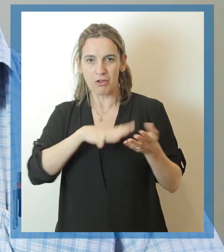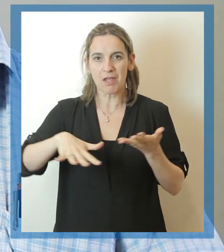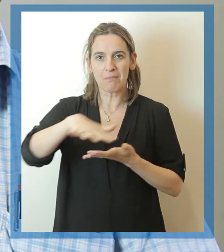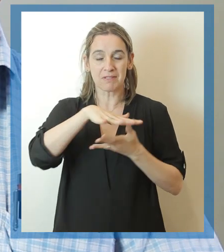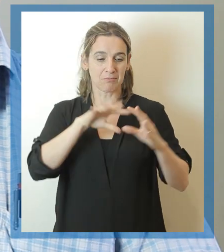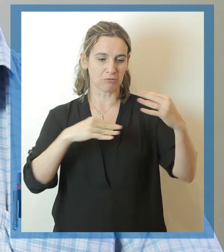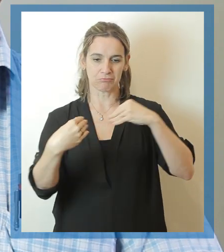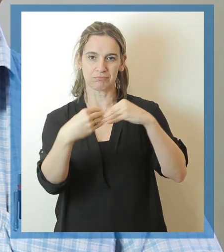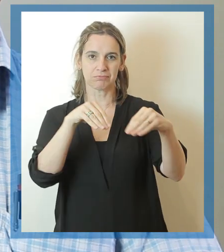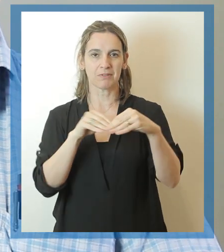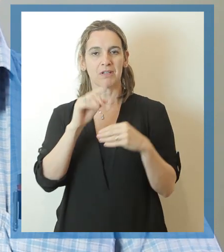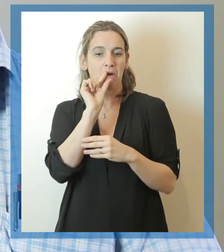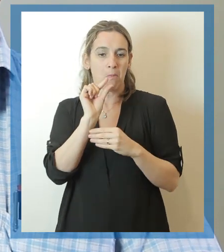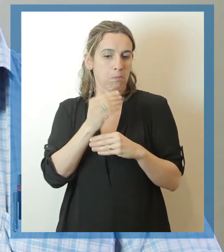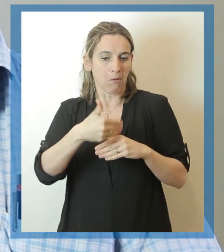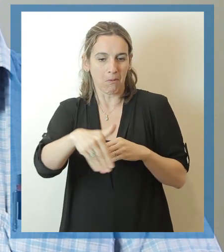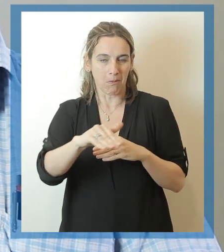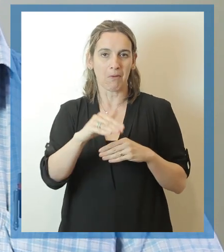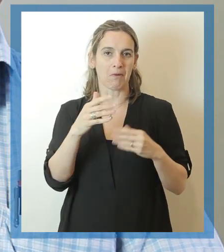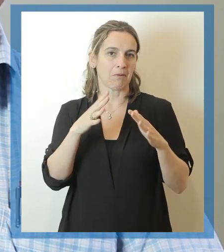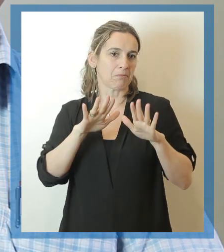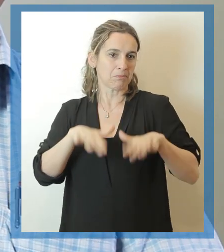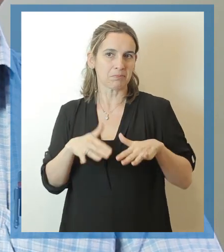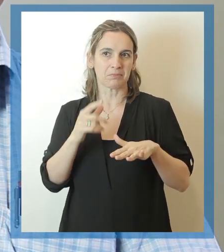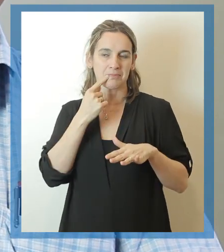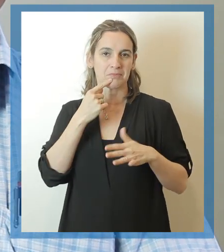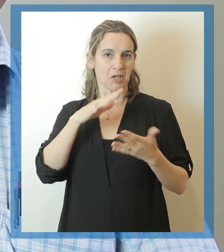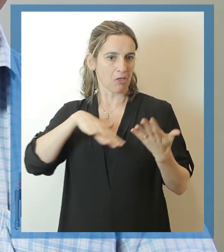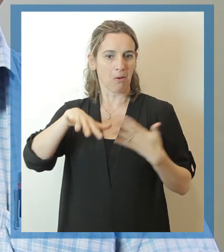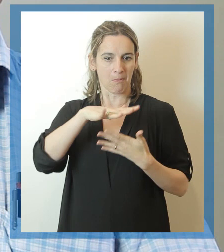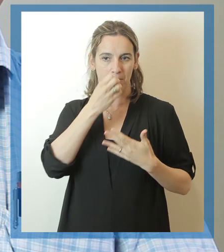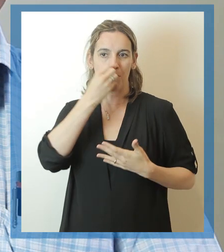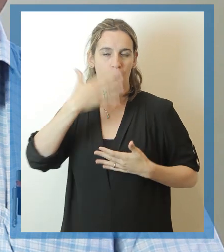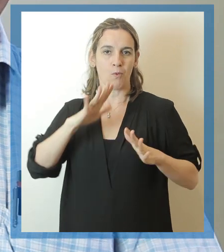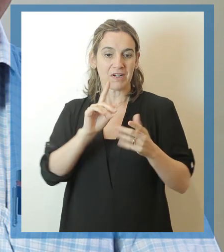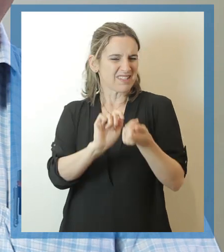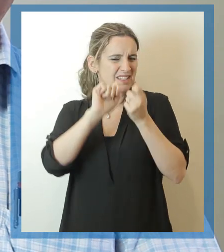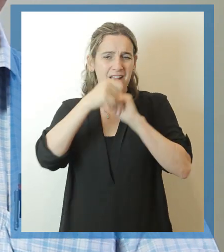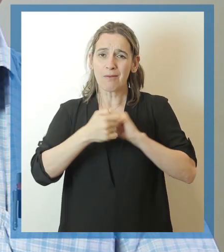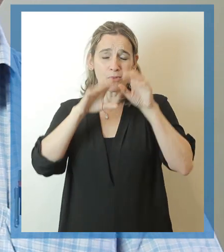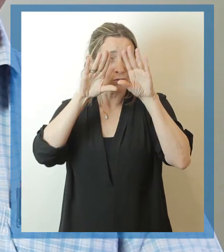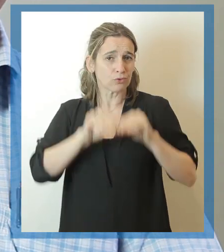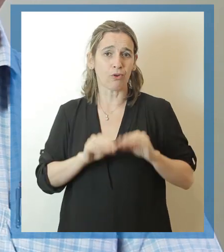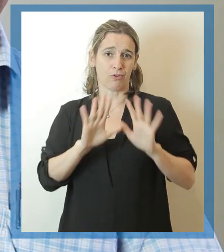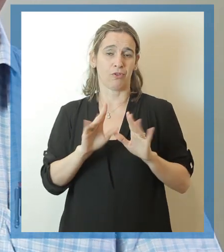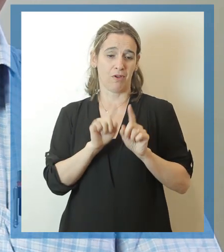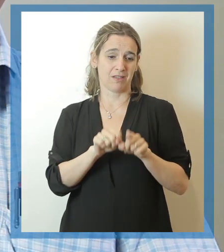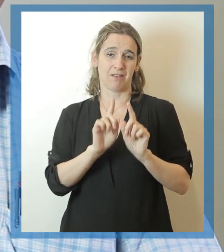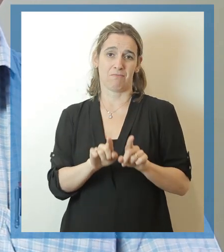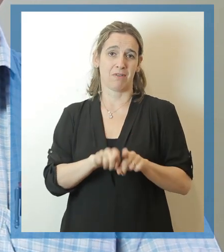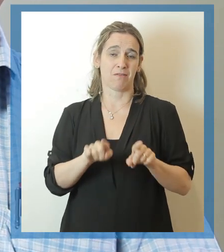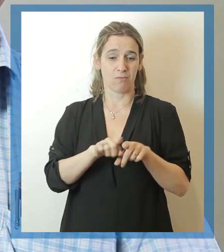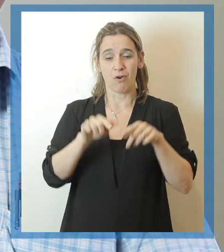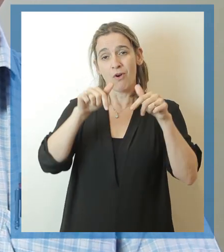baños, reorganizar un poco espacialmente el local y en poco tiempo quedó en uso y se